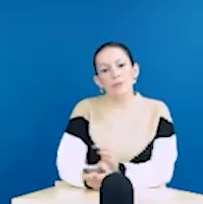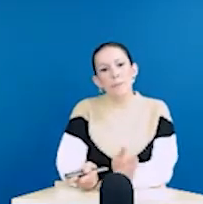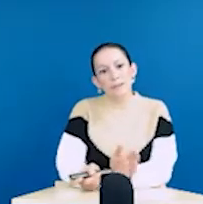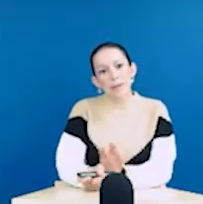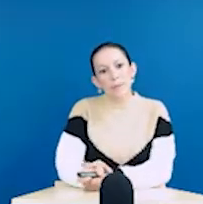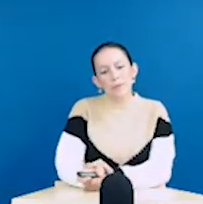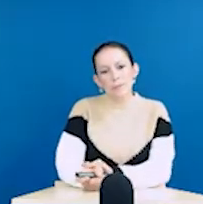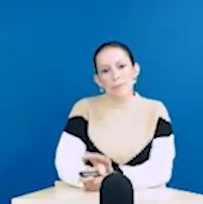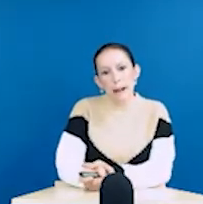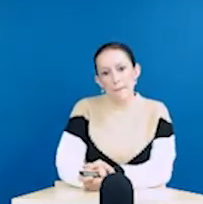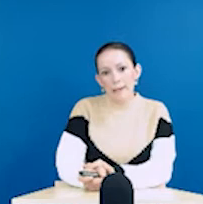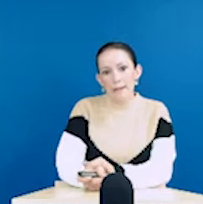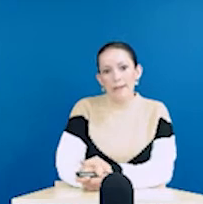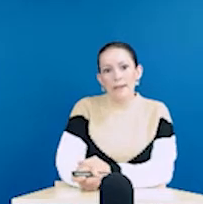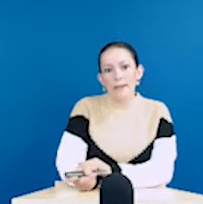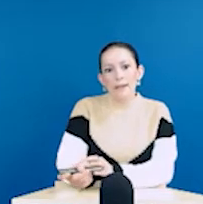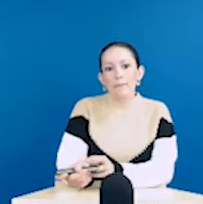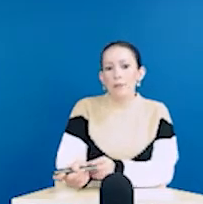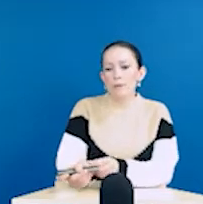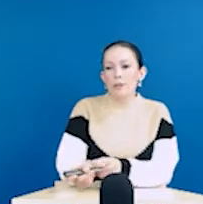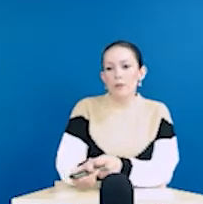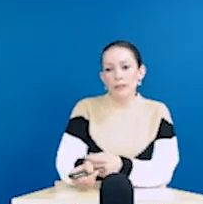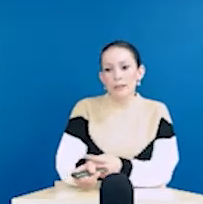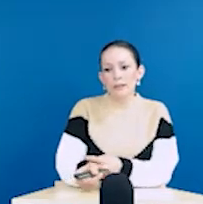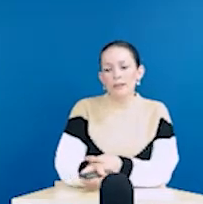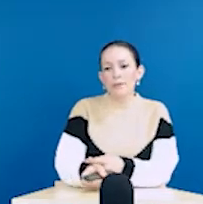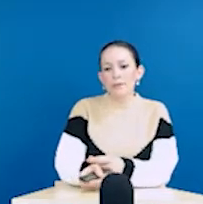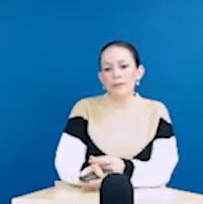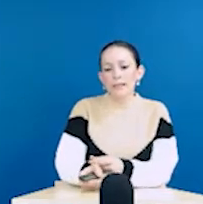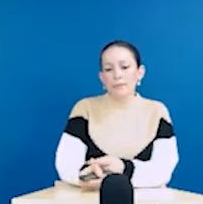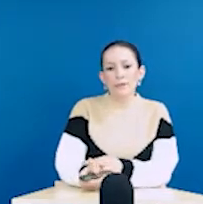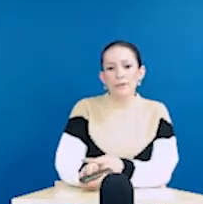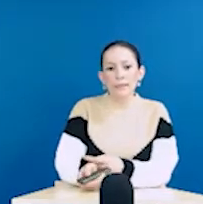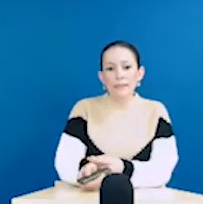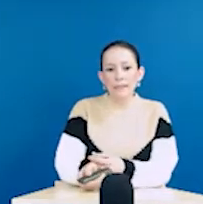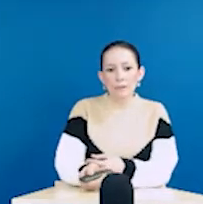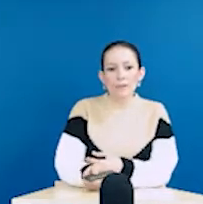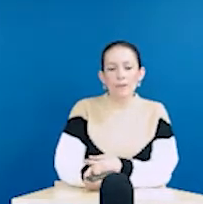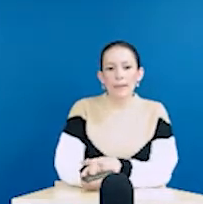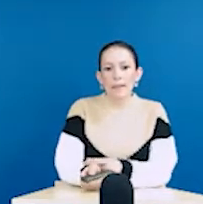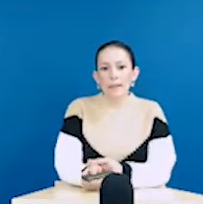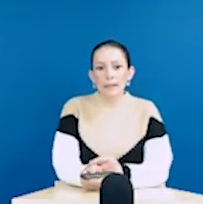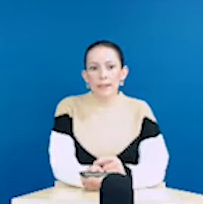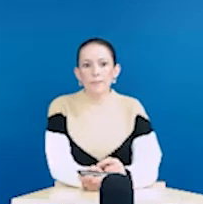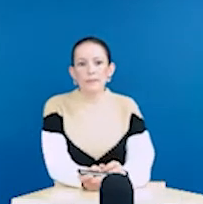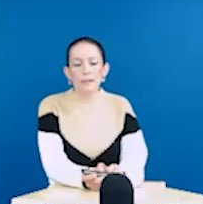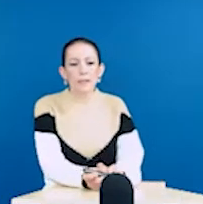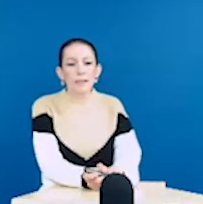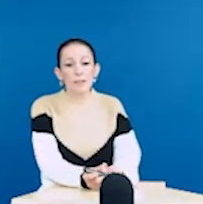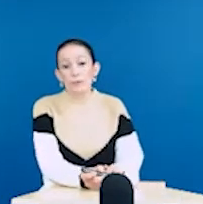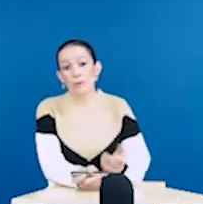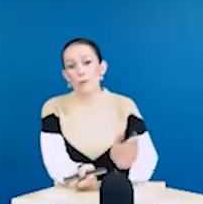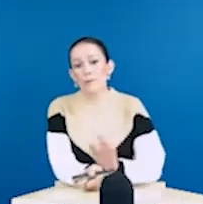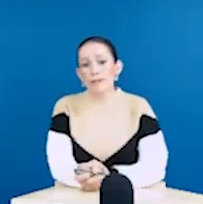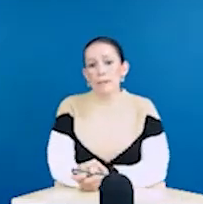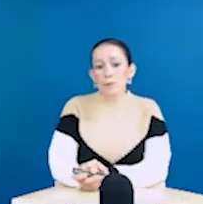son los que más vemos, mama, pulmón y colorectal, entonces queremos enfatizarnos especialmente